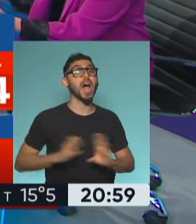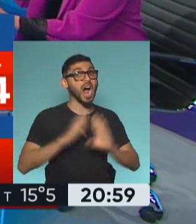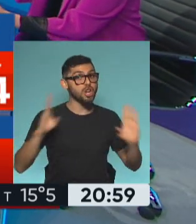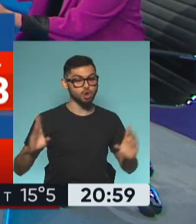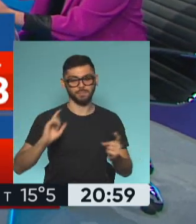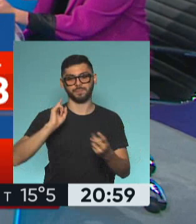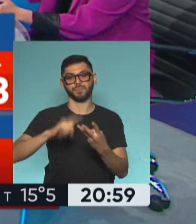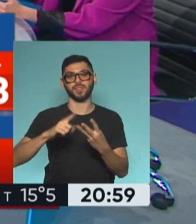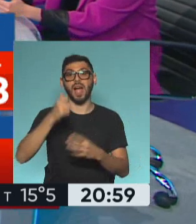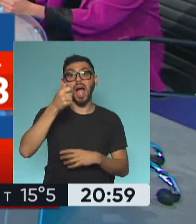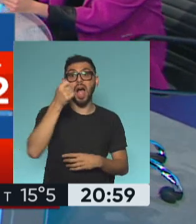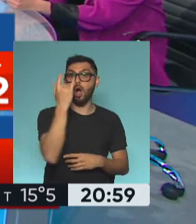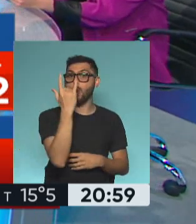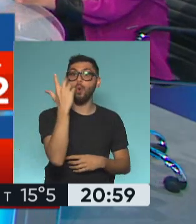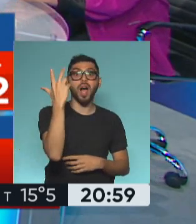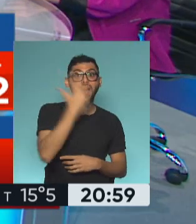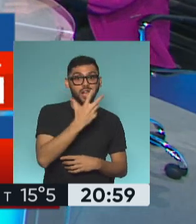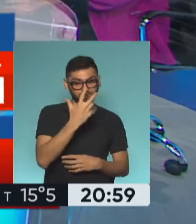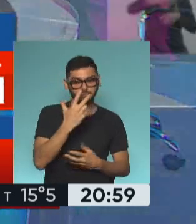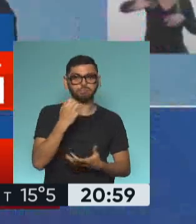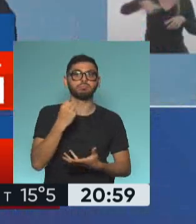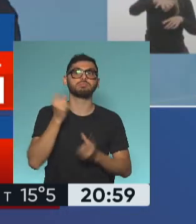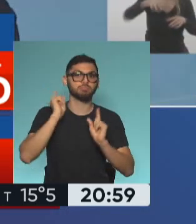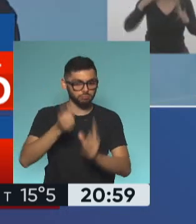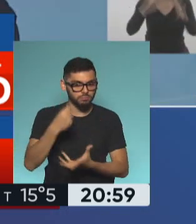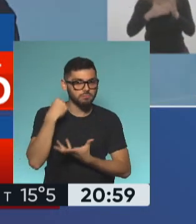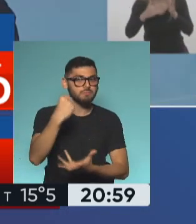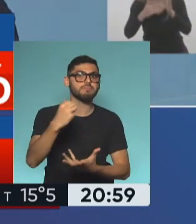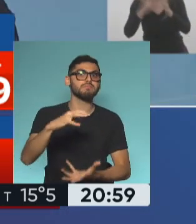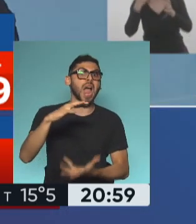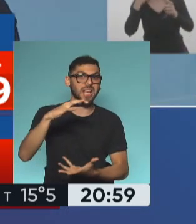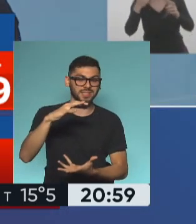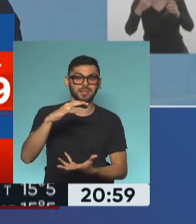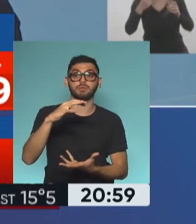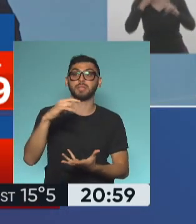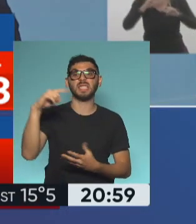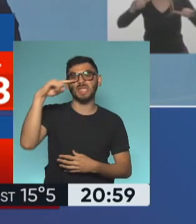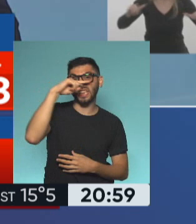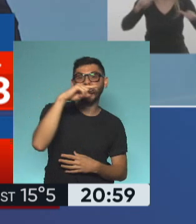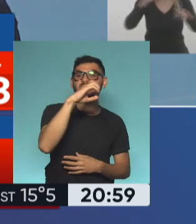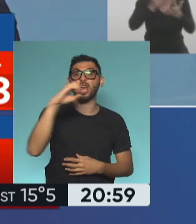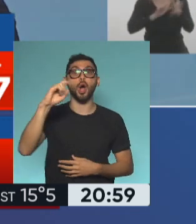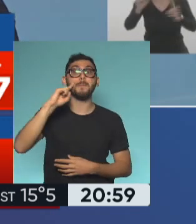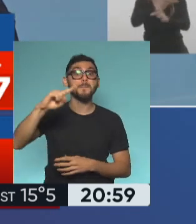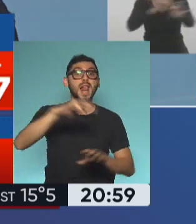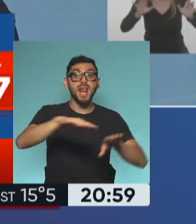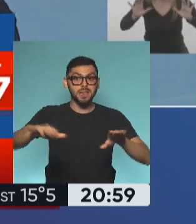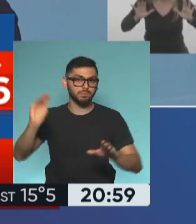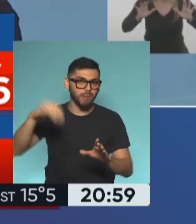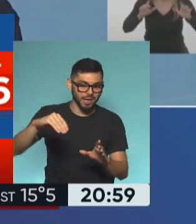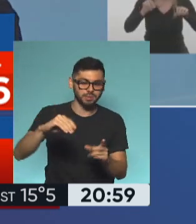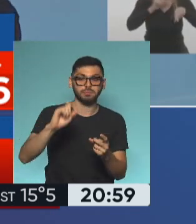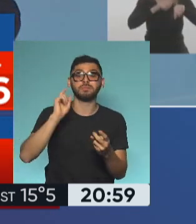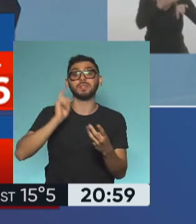ampliación de la asignación universal por hijo también para sumar a más de 700.000 chicos. Bueno, y se suman también